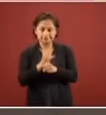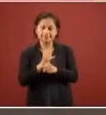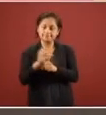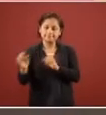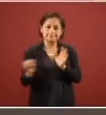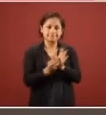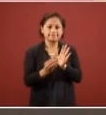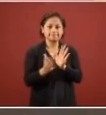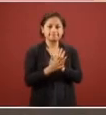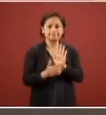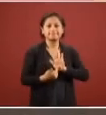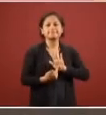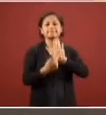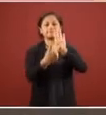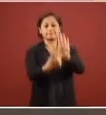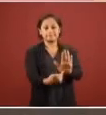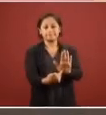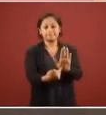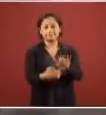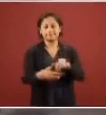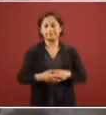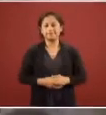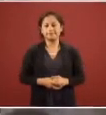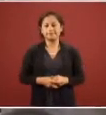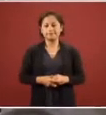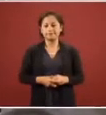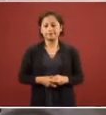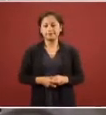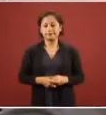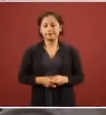a la obtención de estos cables.